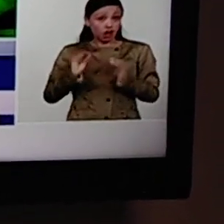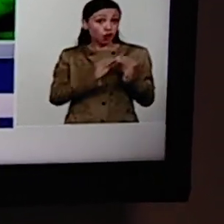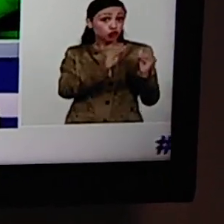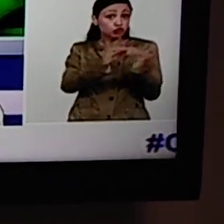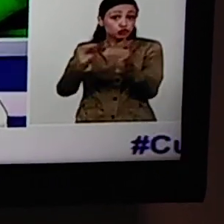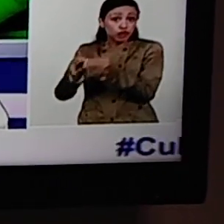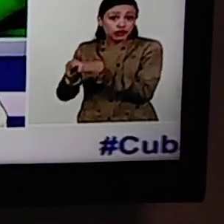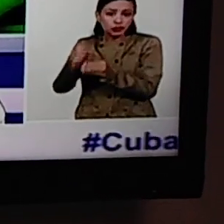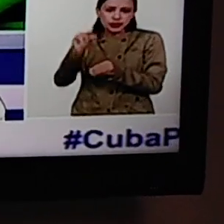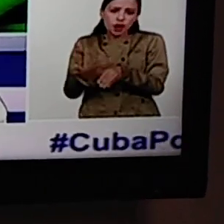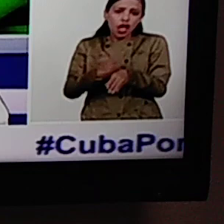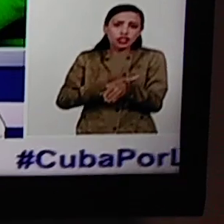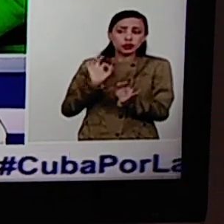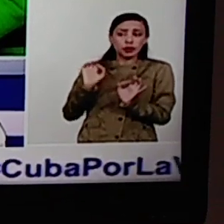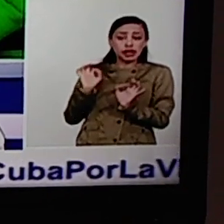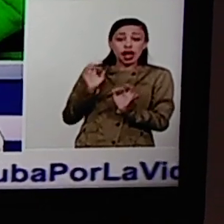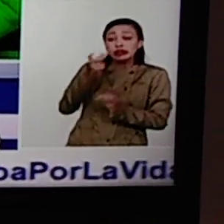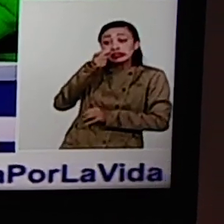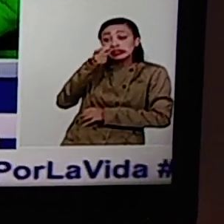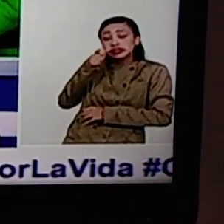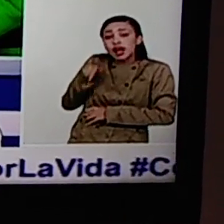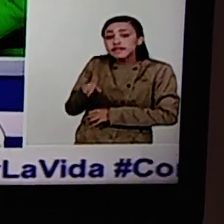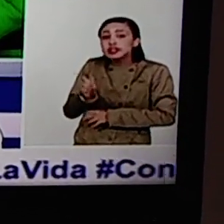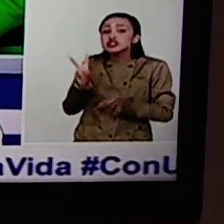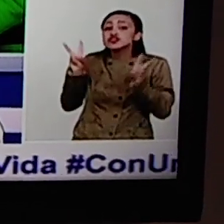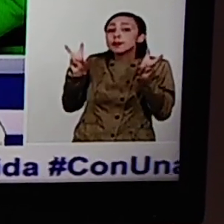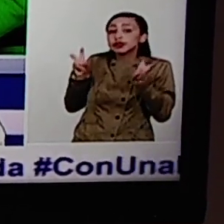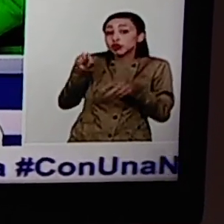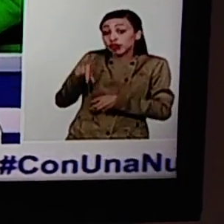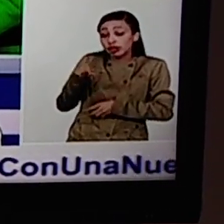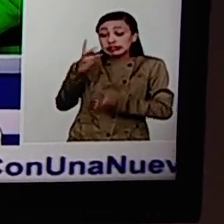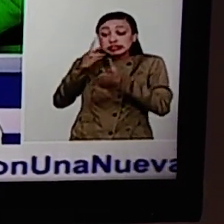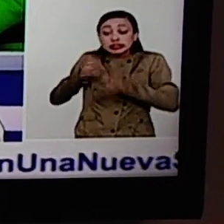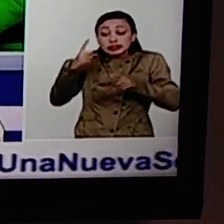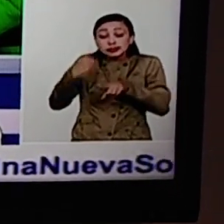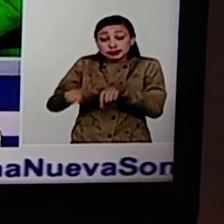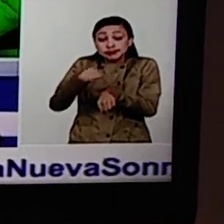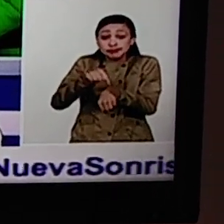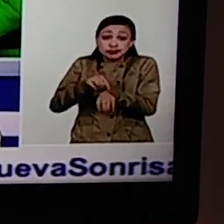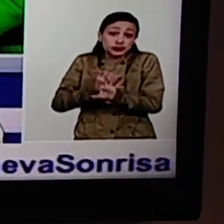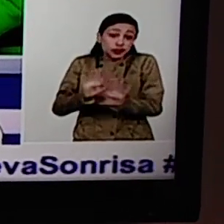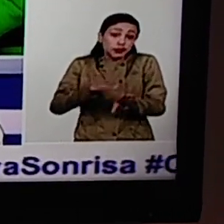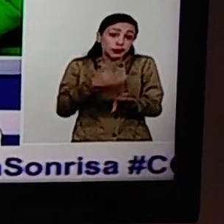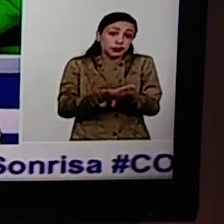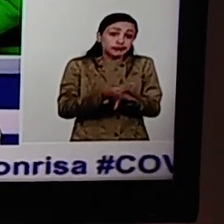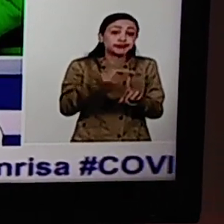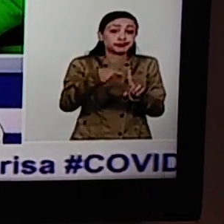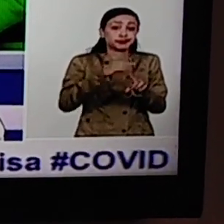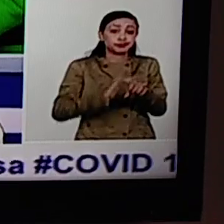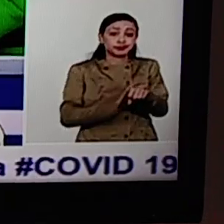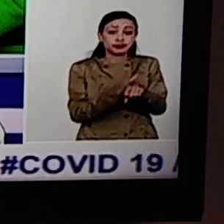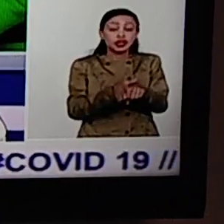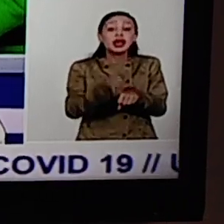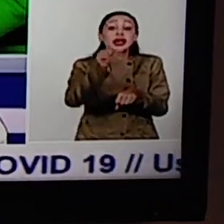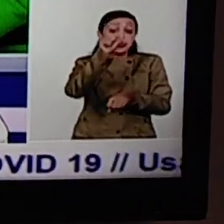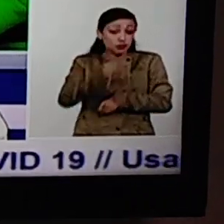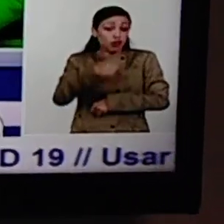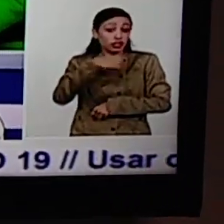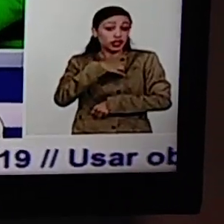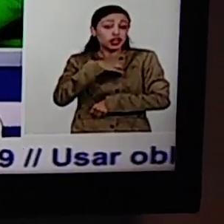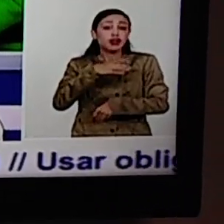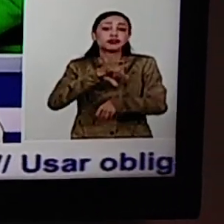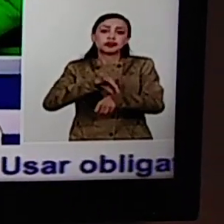sospechoso que se estaba estudiando en ese momento, con antecedentes de hipertensión arterial, cardiopatía isquémica